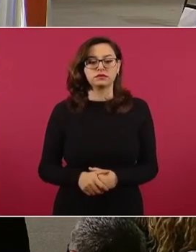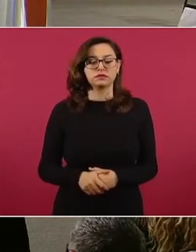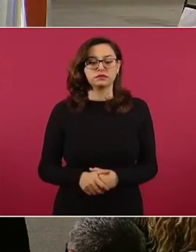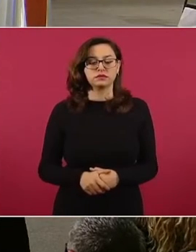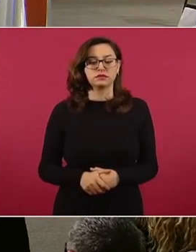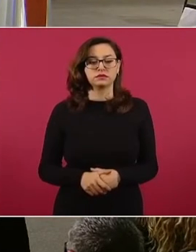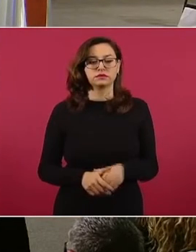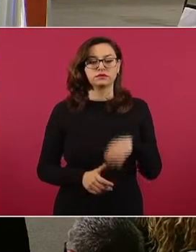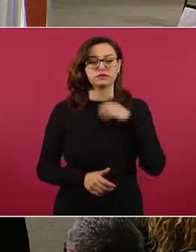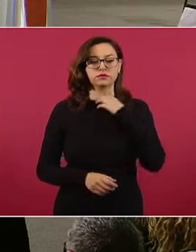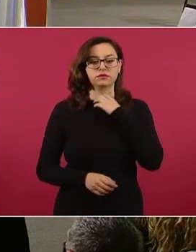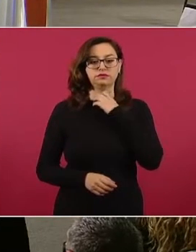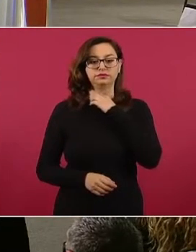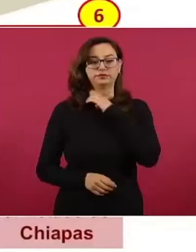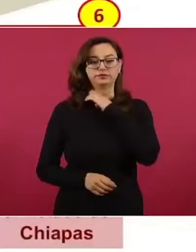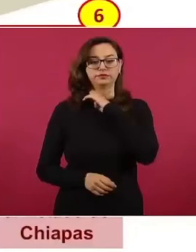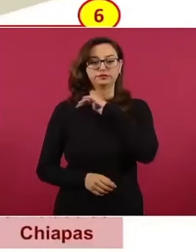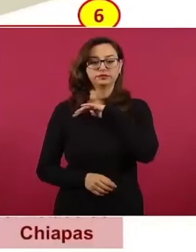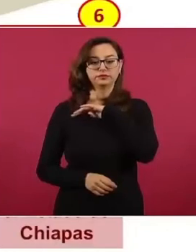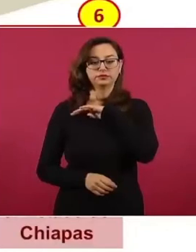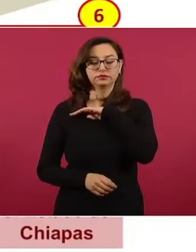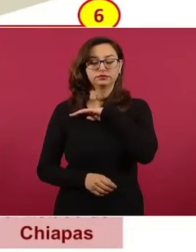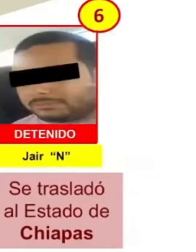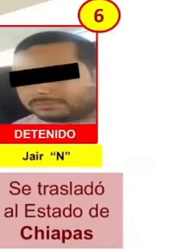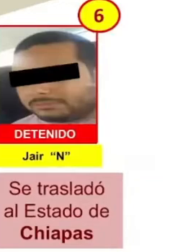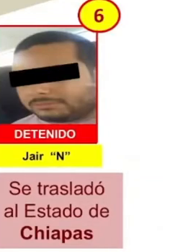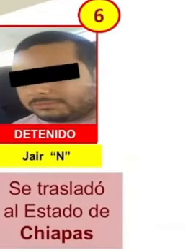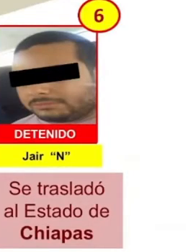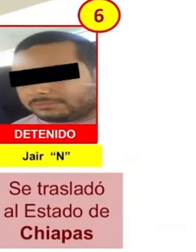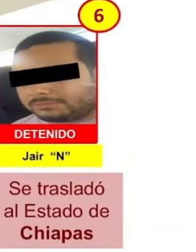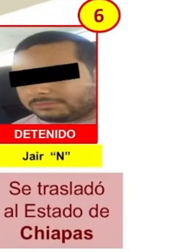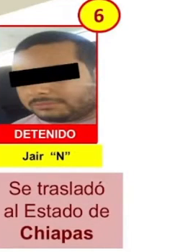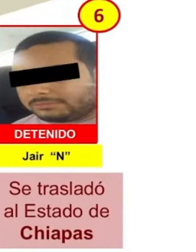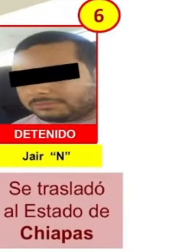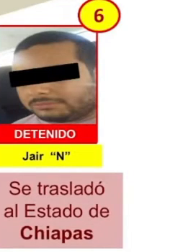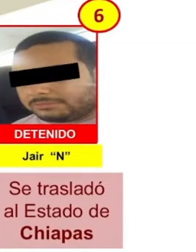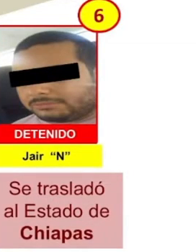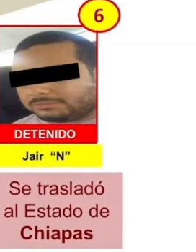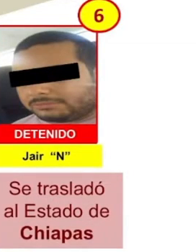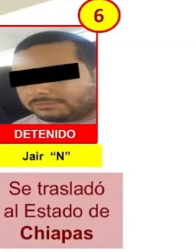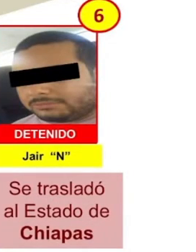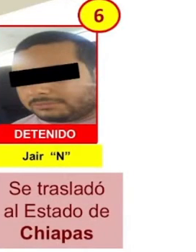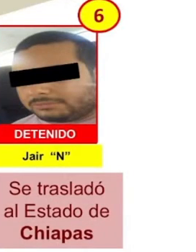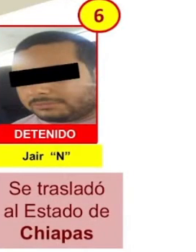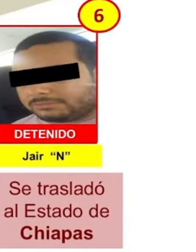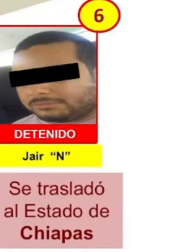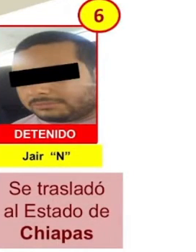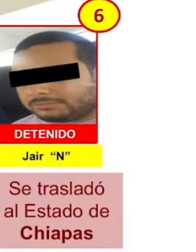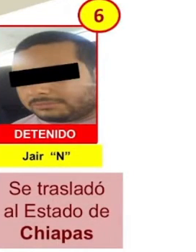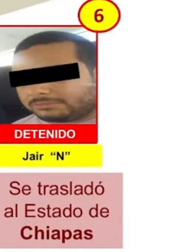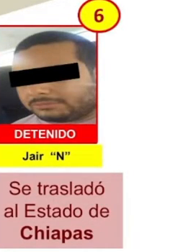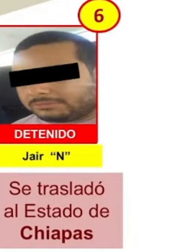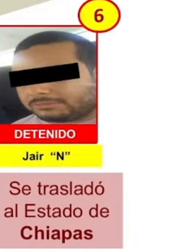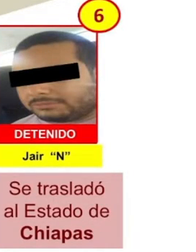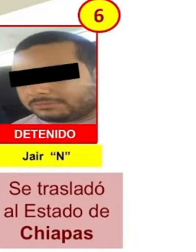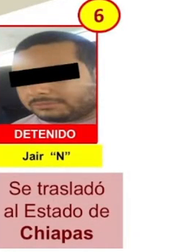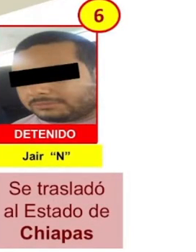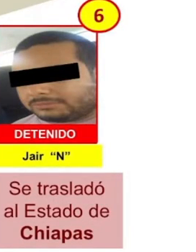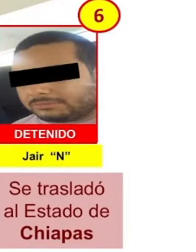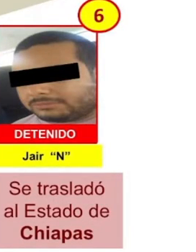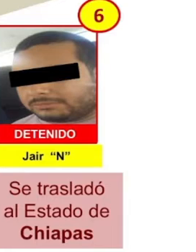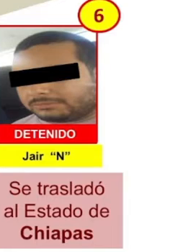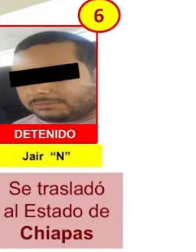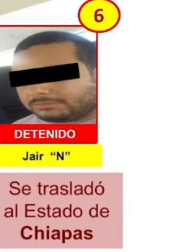Posteriormente, Jair N. presuntamente condujo la motocicleta hacia el domicilio en el cual habían traducido la camioneta Dodge